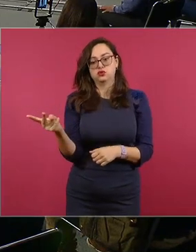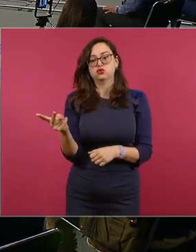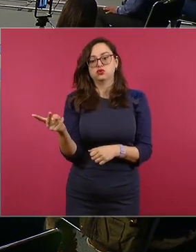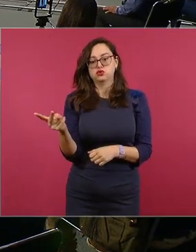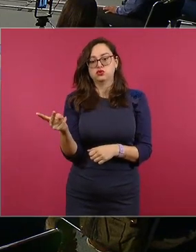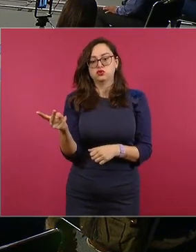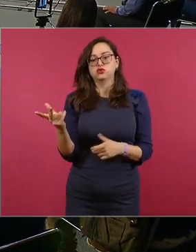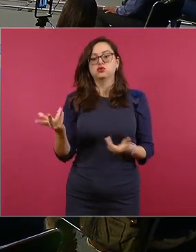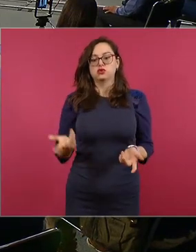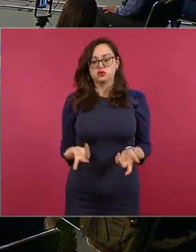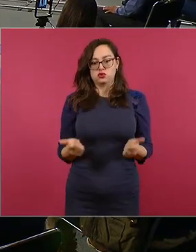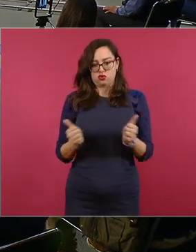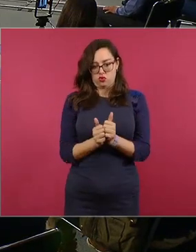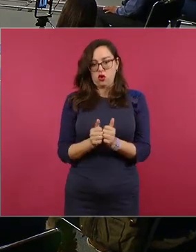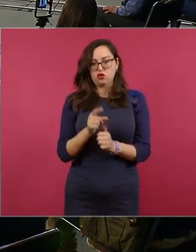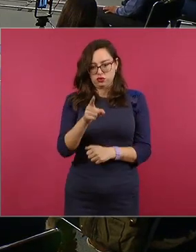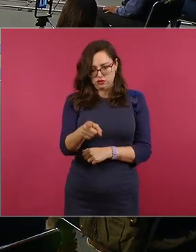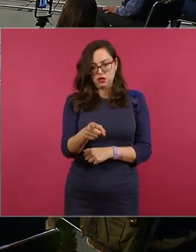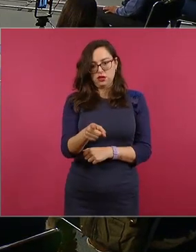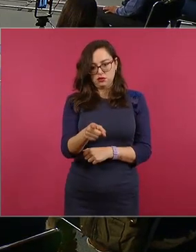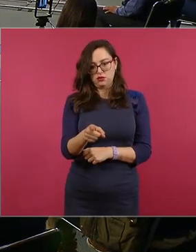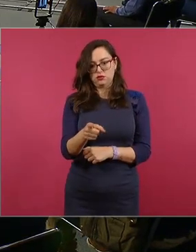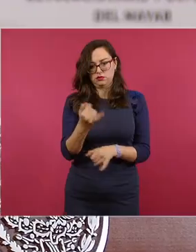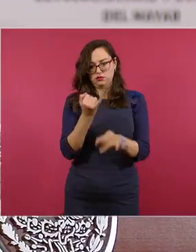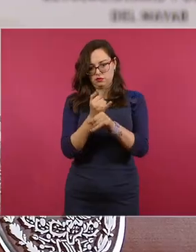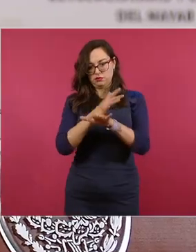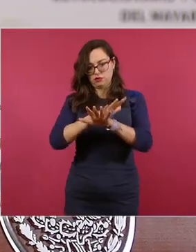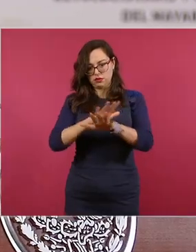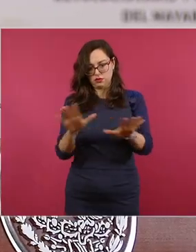a través tuyo reciba